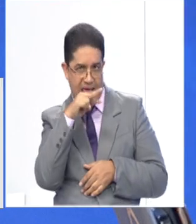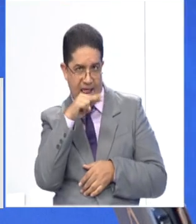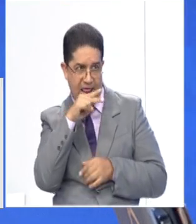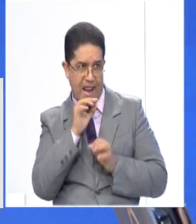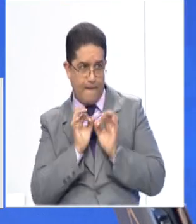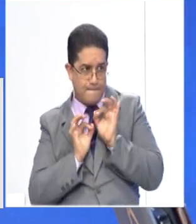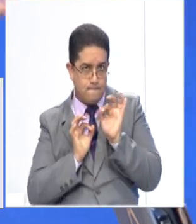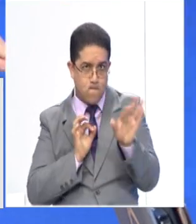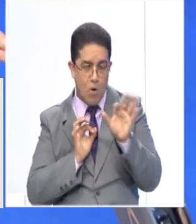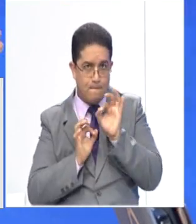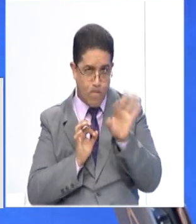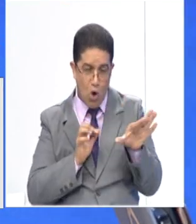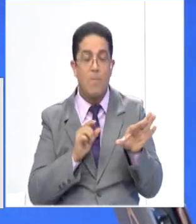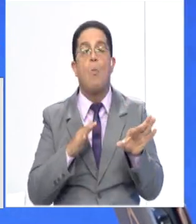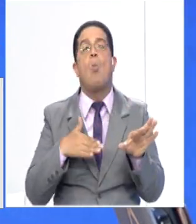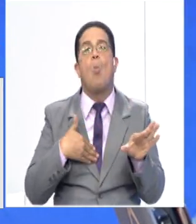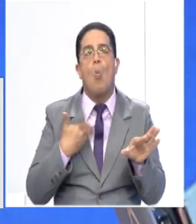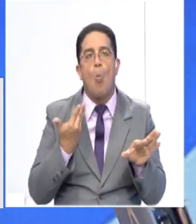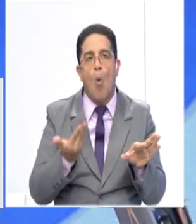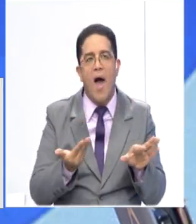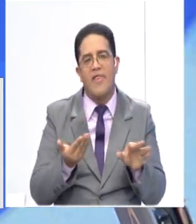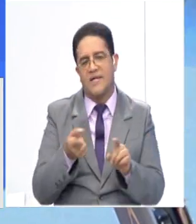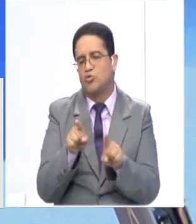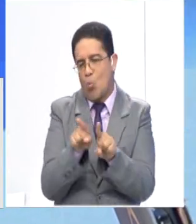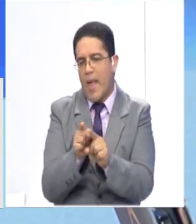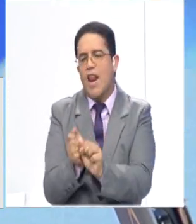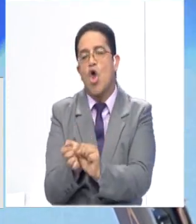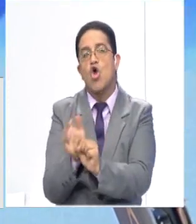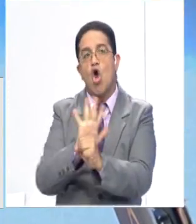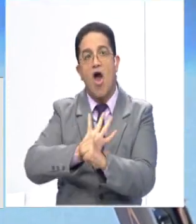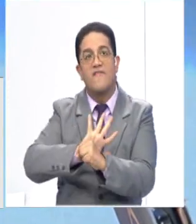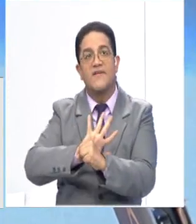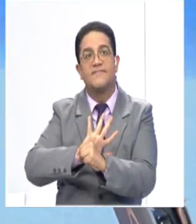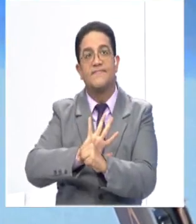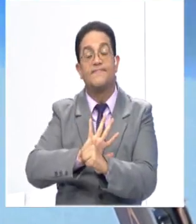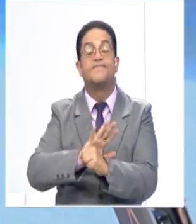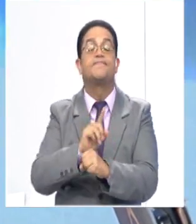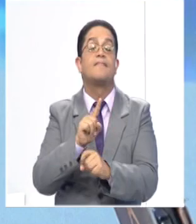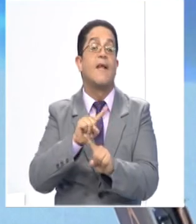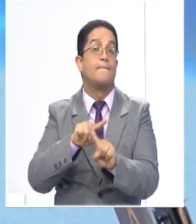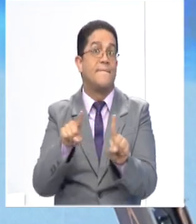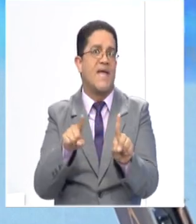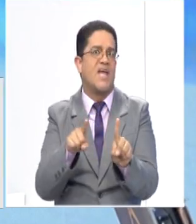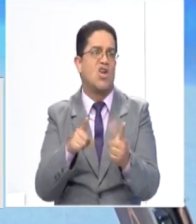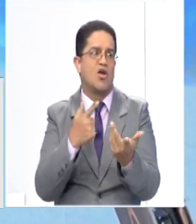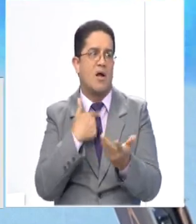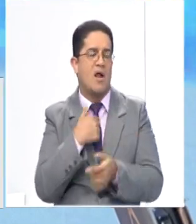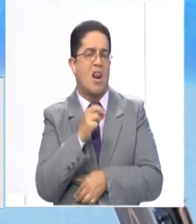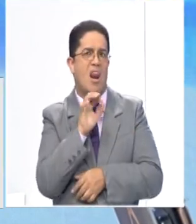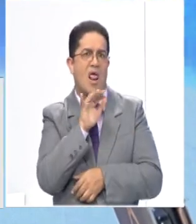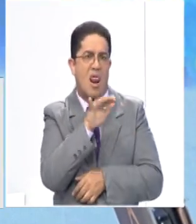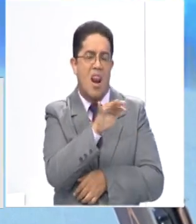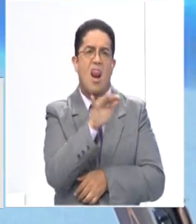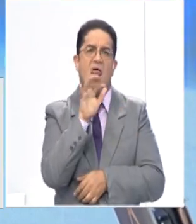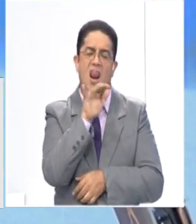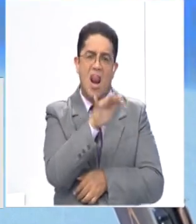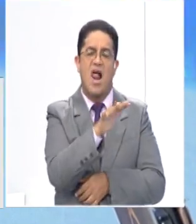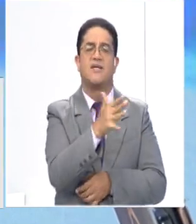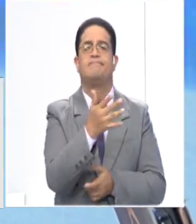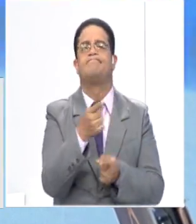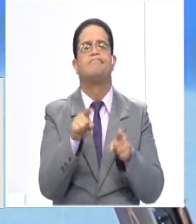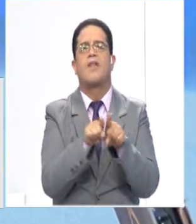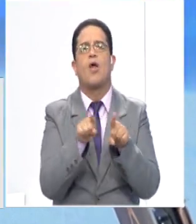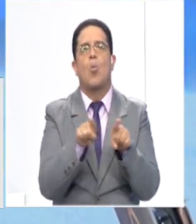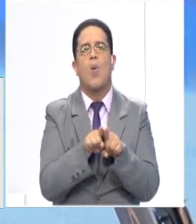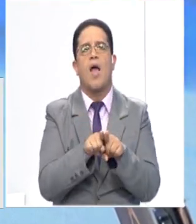pueden transmitir enfermedad, por ejemplo, como en COVID. Hay gotas que tienen que ser mucho más grandes para poder transmitir enfermedad, como por ejemplo en este